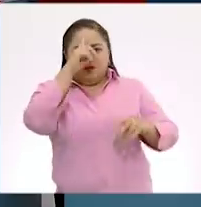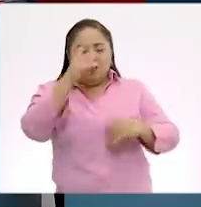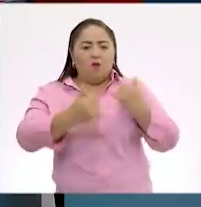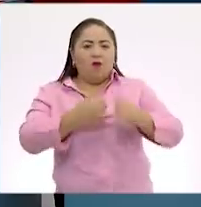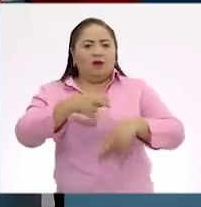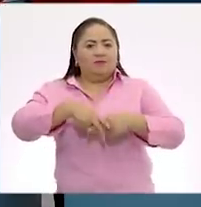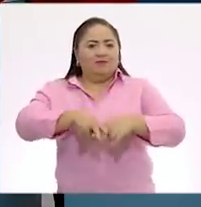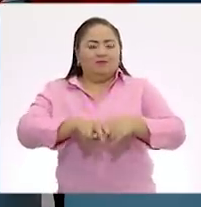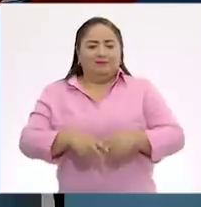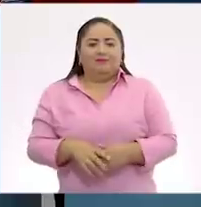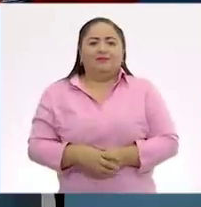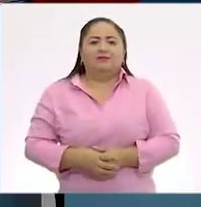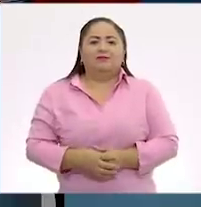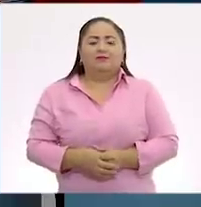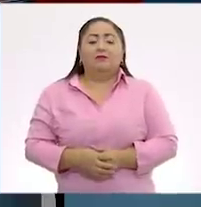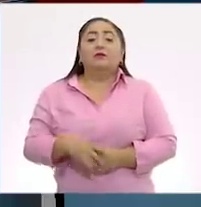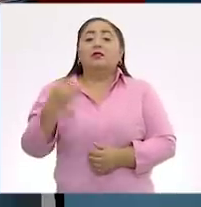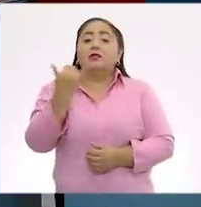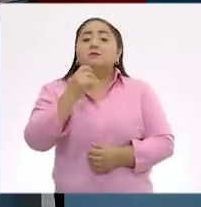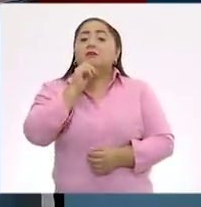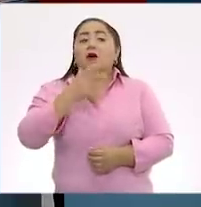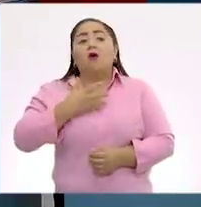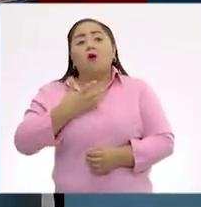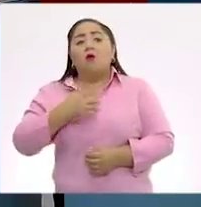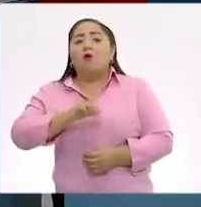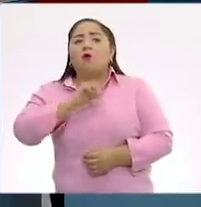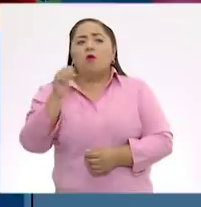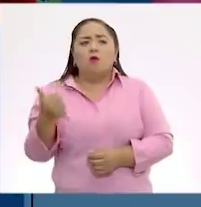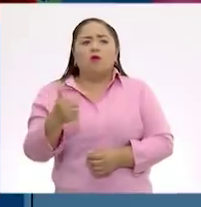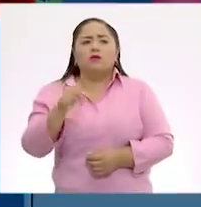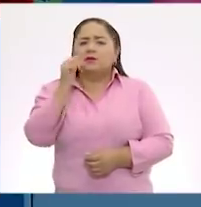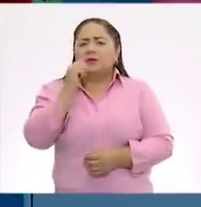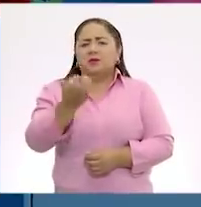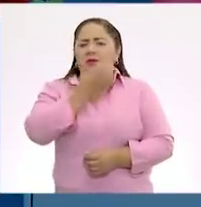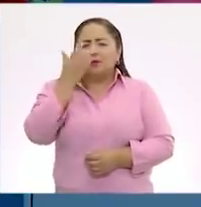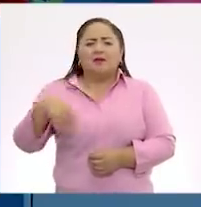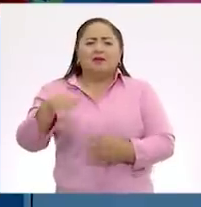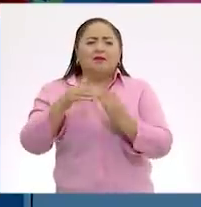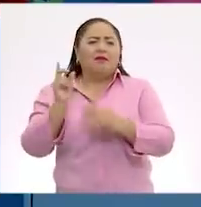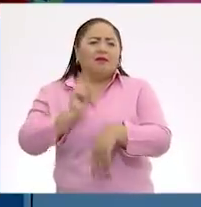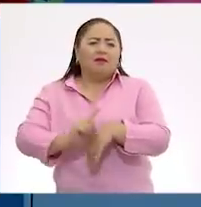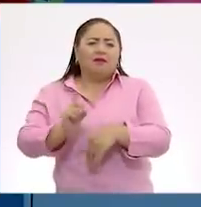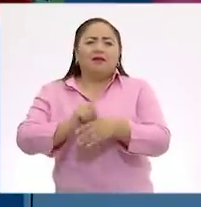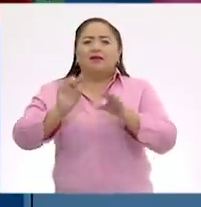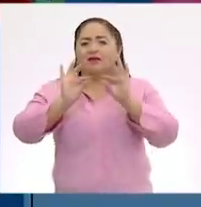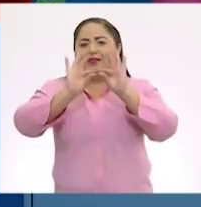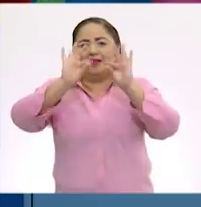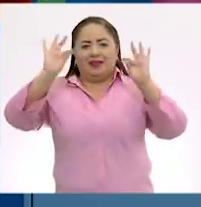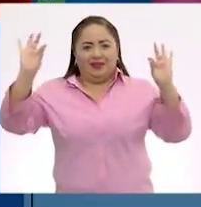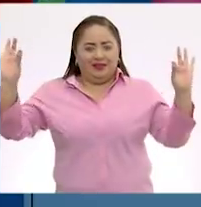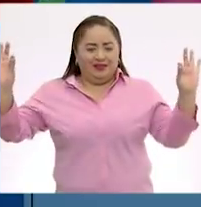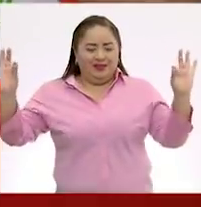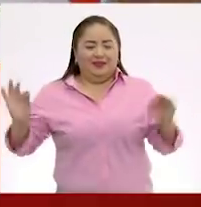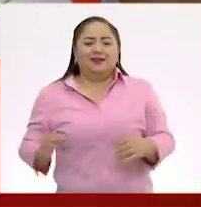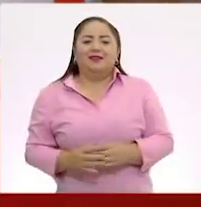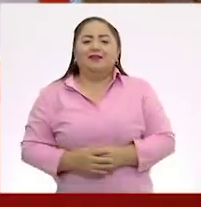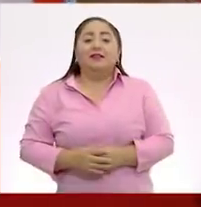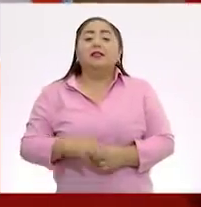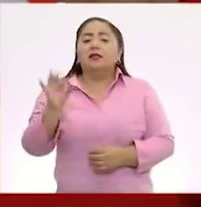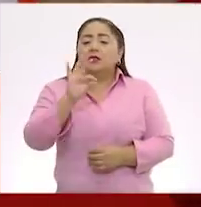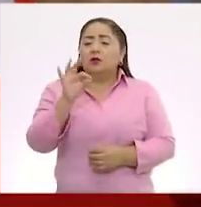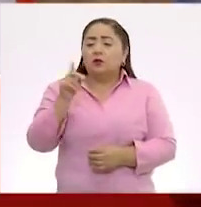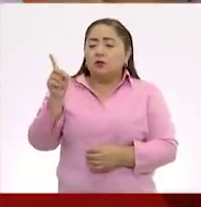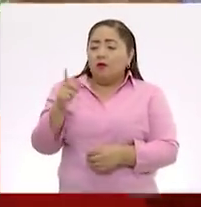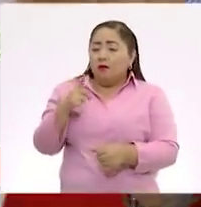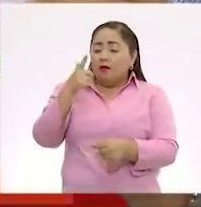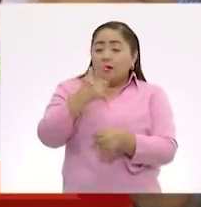¿Okay? Bien. También tenemos algo muy cotidiano que tenemos en casa. Un tendedero. Un tendedero. Y si te das